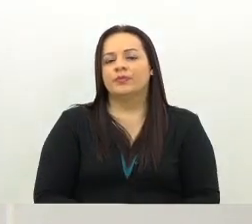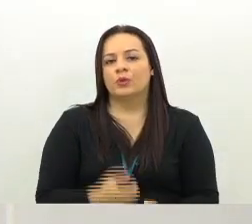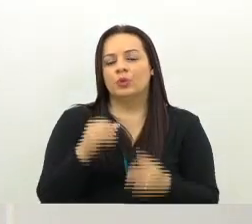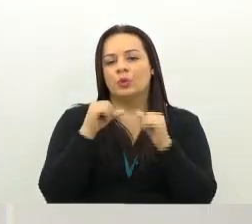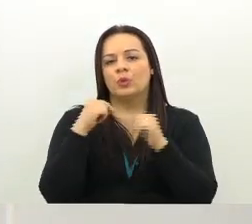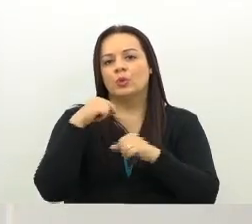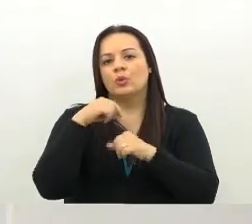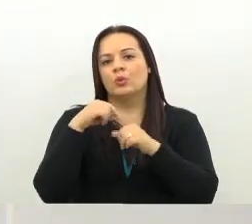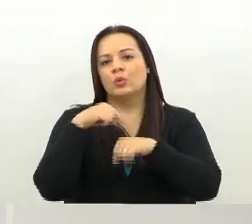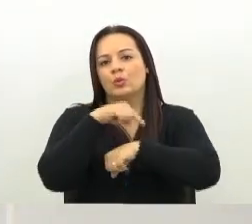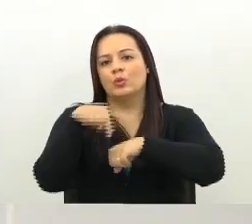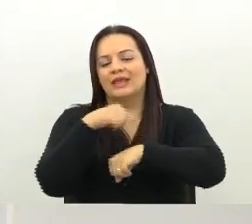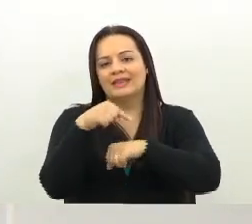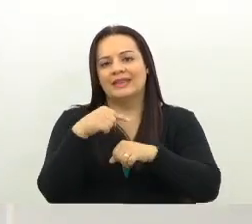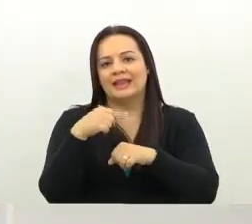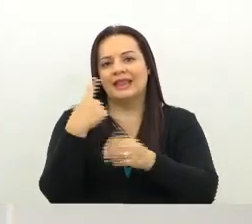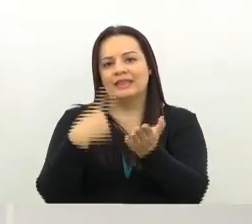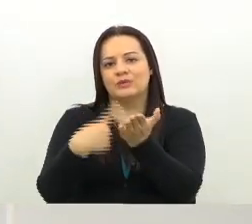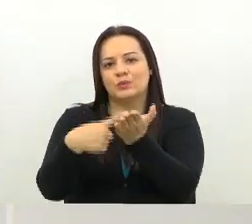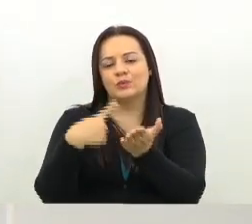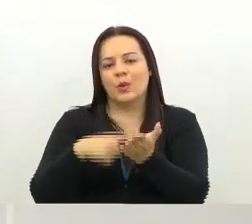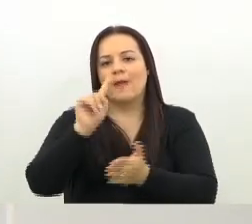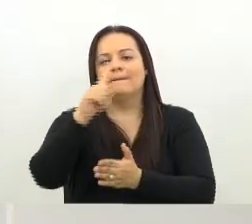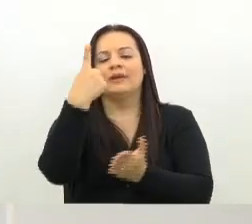durante la discusión en el primer debate.